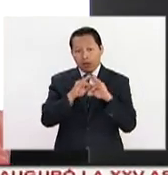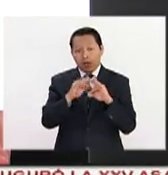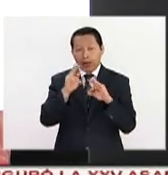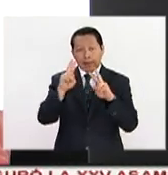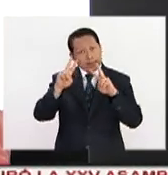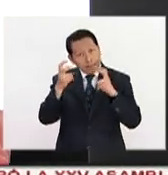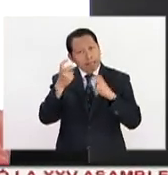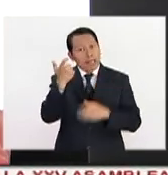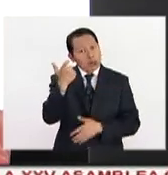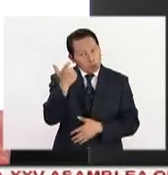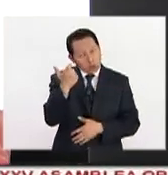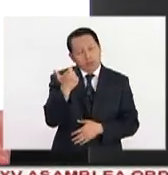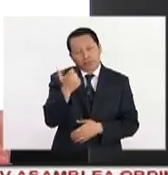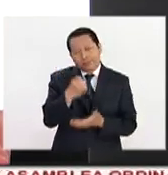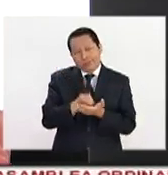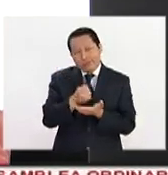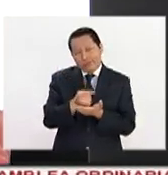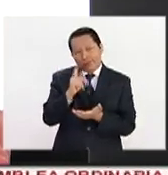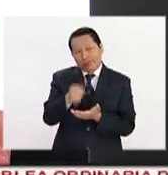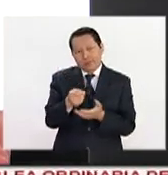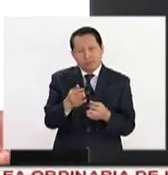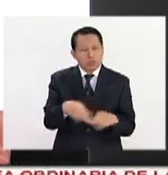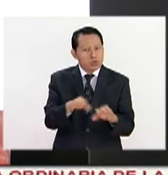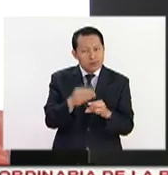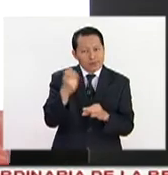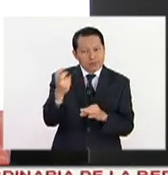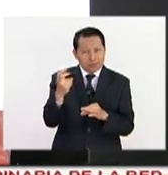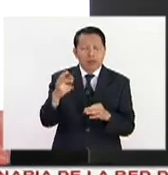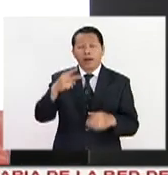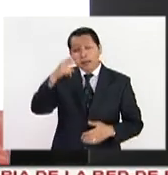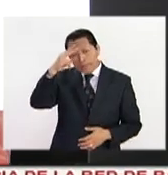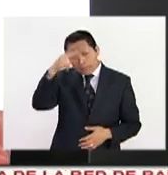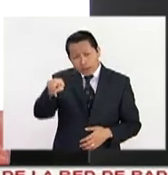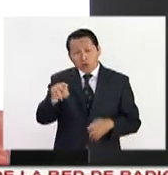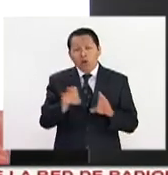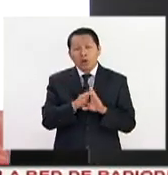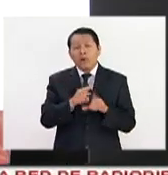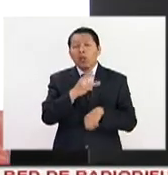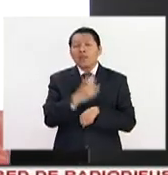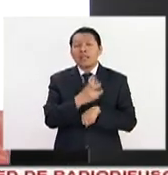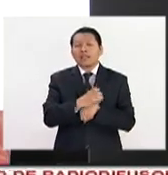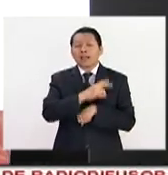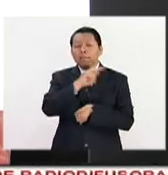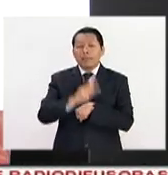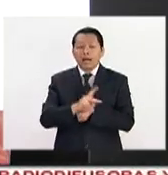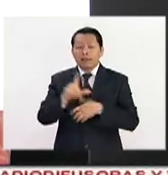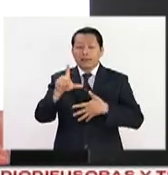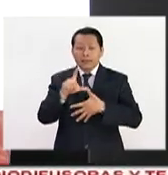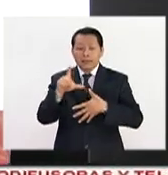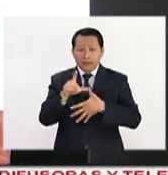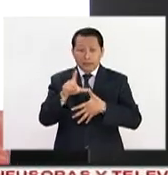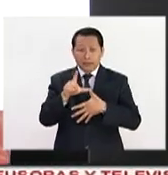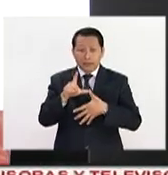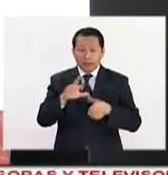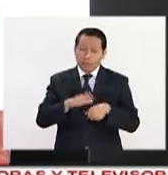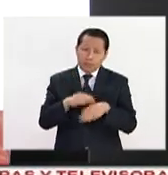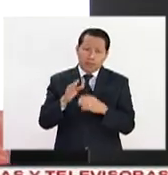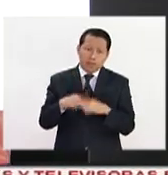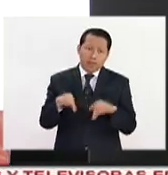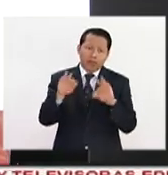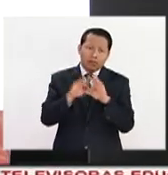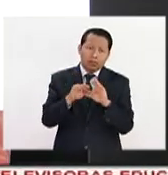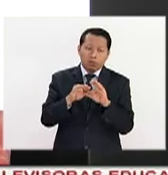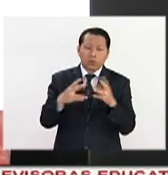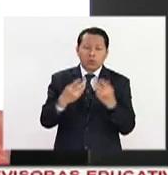términos económicos de lo que estas economías representan. Y México es el tercer país de América Latina, uno de los más